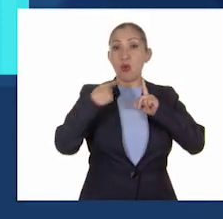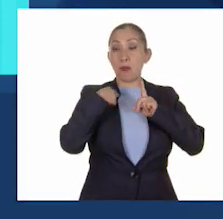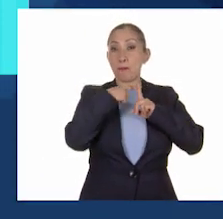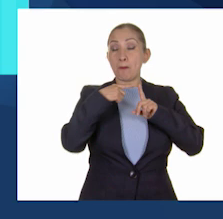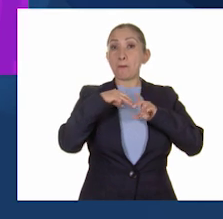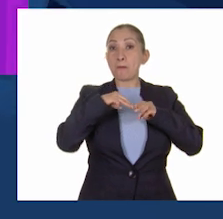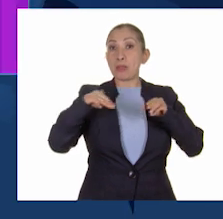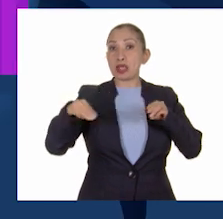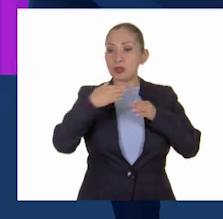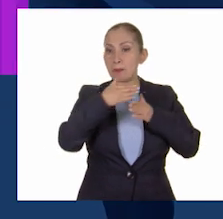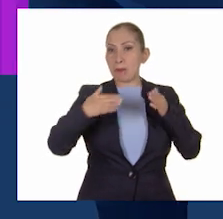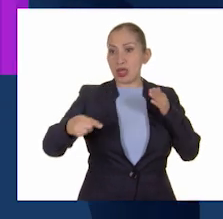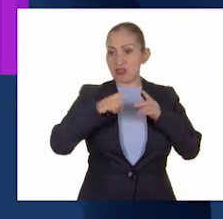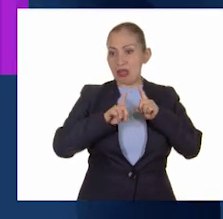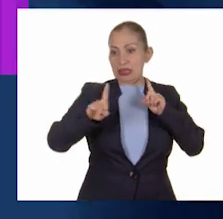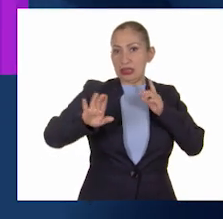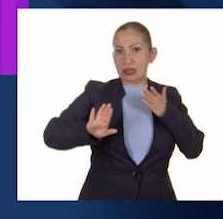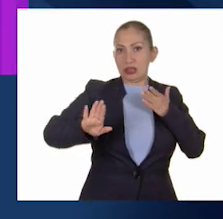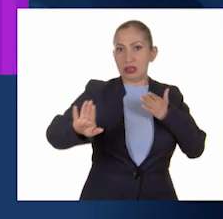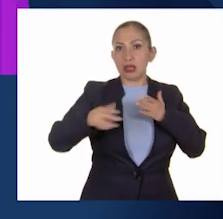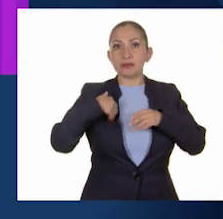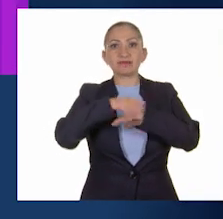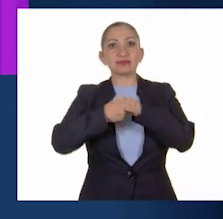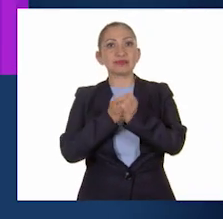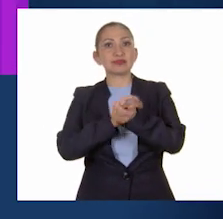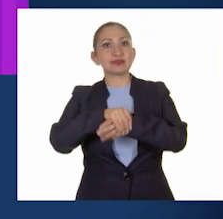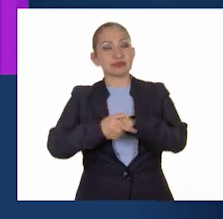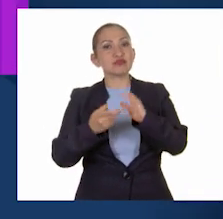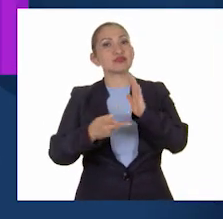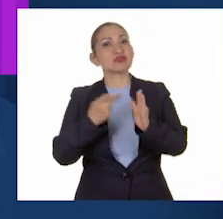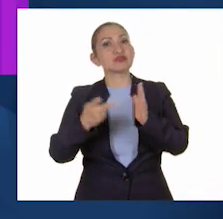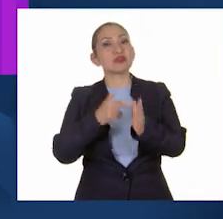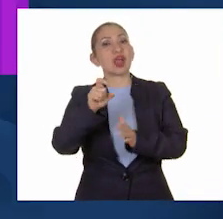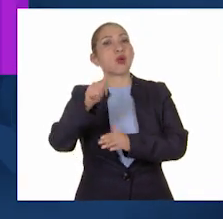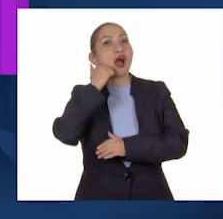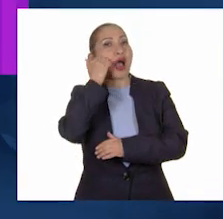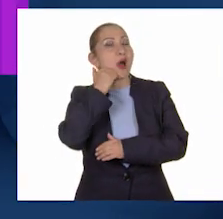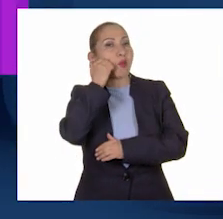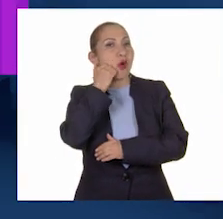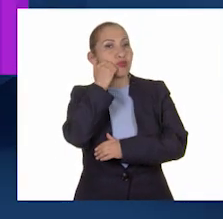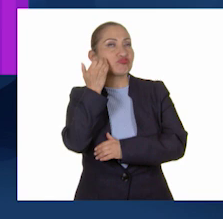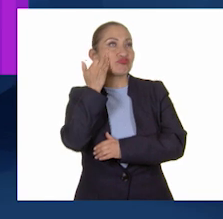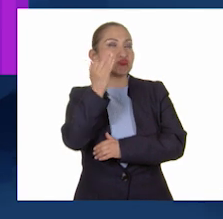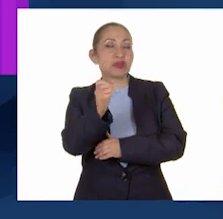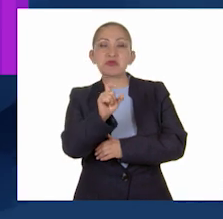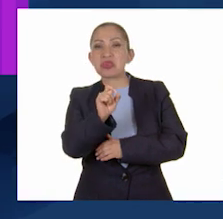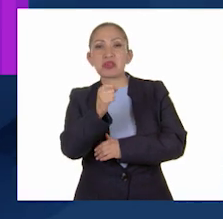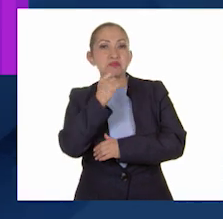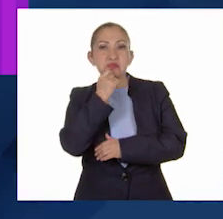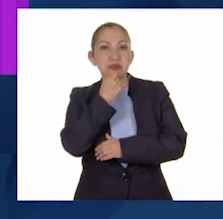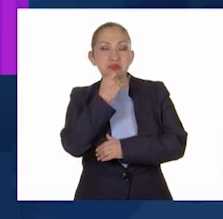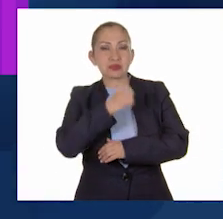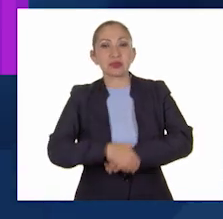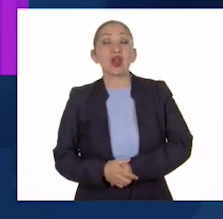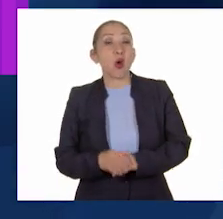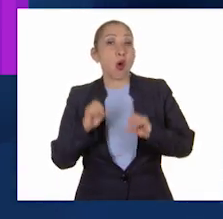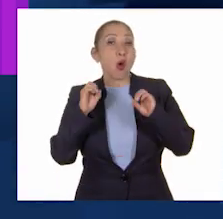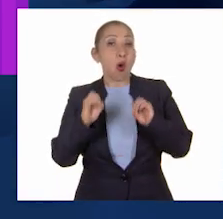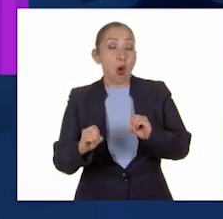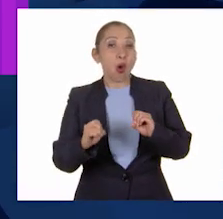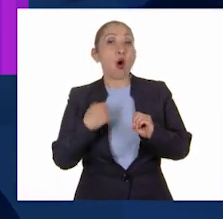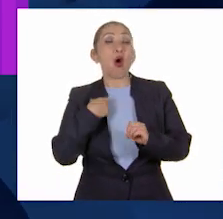metros entre tú y los demás. Lávate las manos muy seguido con agua y jabón por lo menos durante 20 segundos o